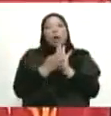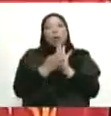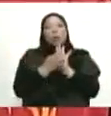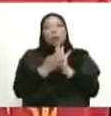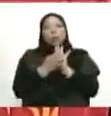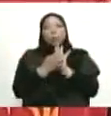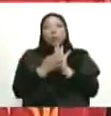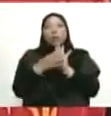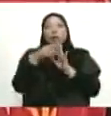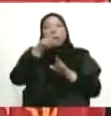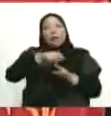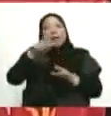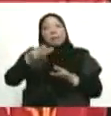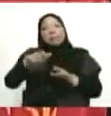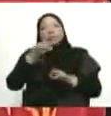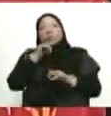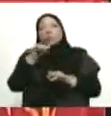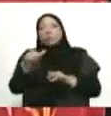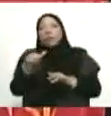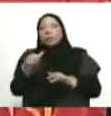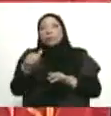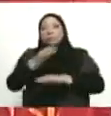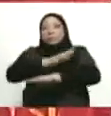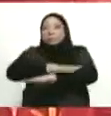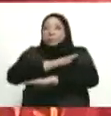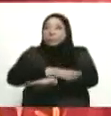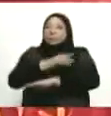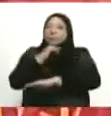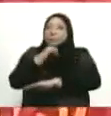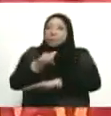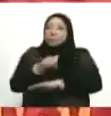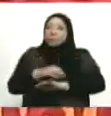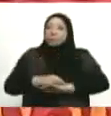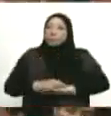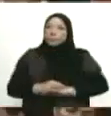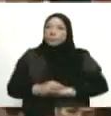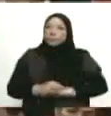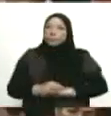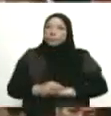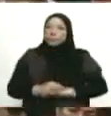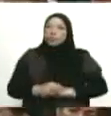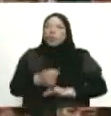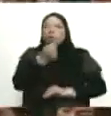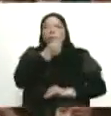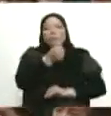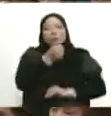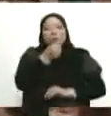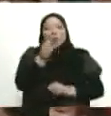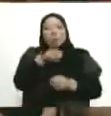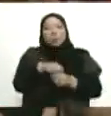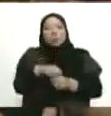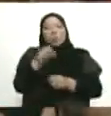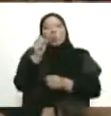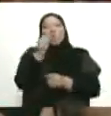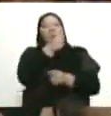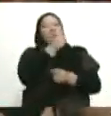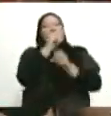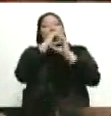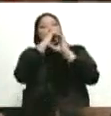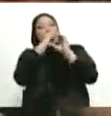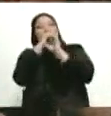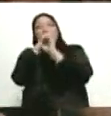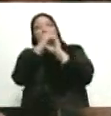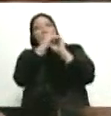civil. Desde aquí adentro tienen sus micrófonos, sus parlantes que